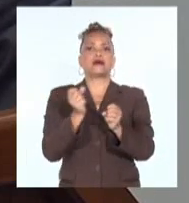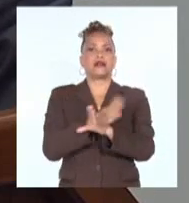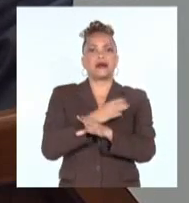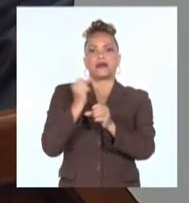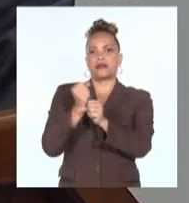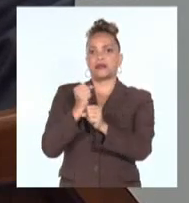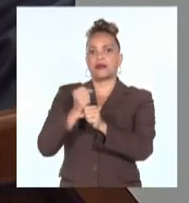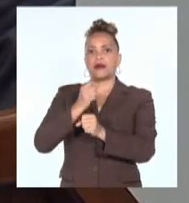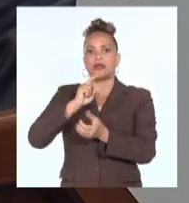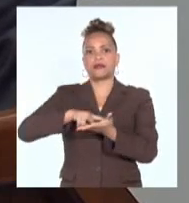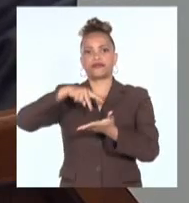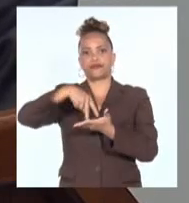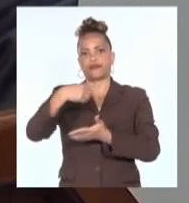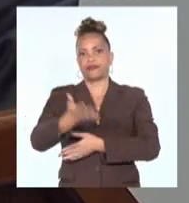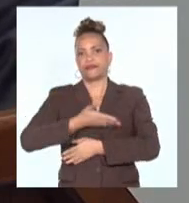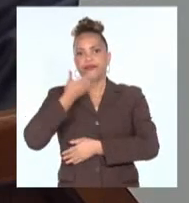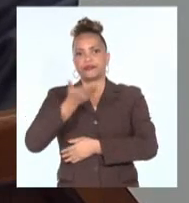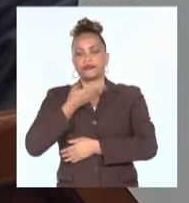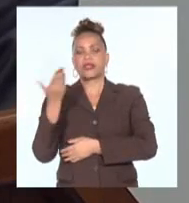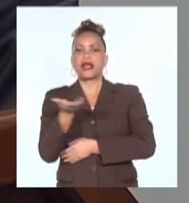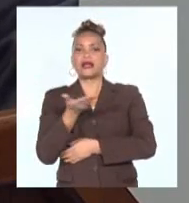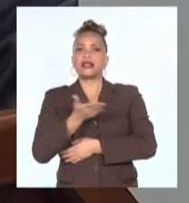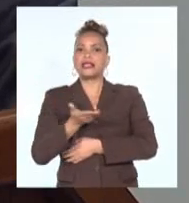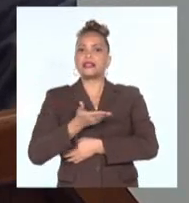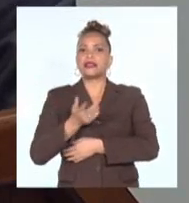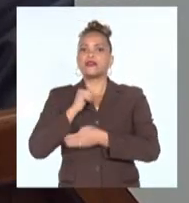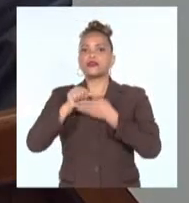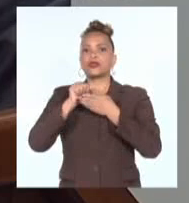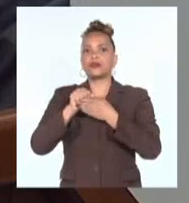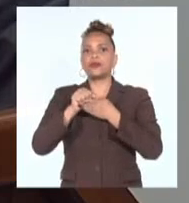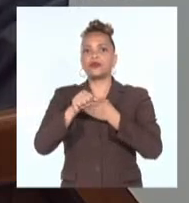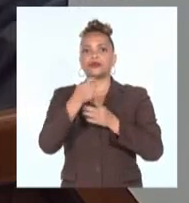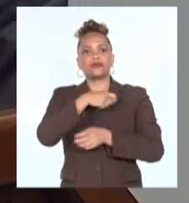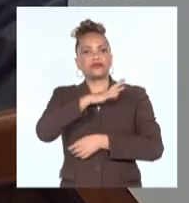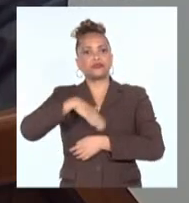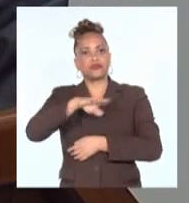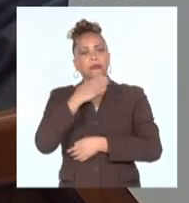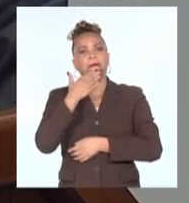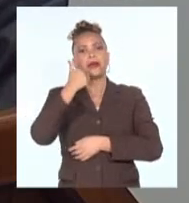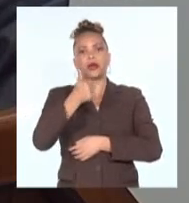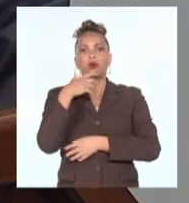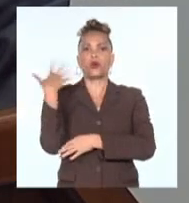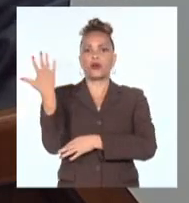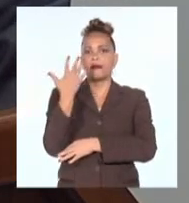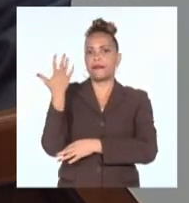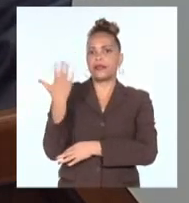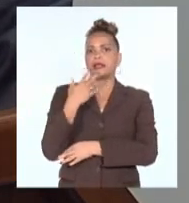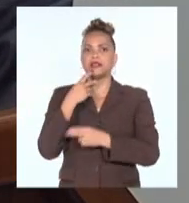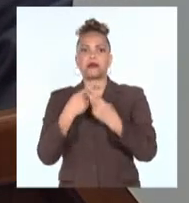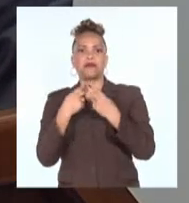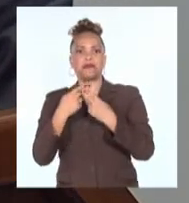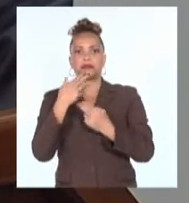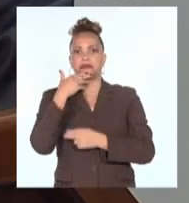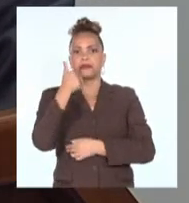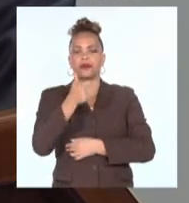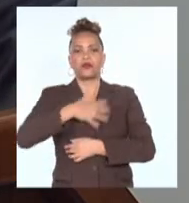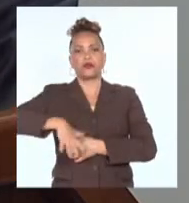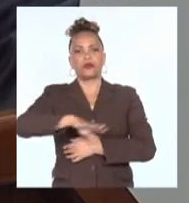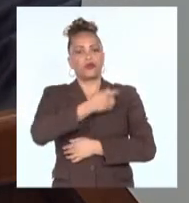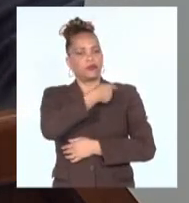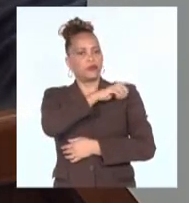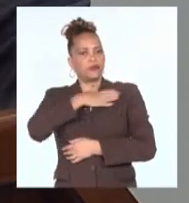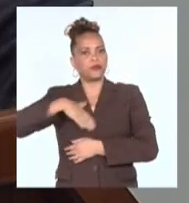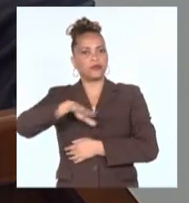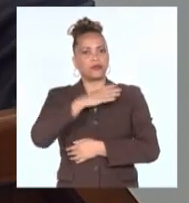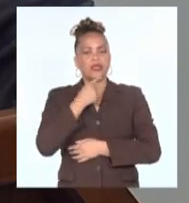cuentas, agilizando los servicios públicos y generando así un mejor ambiente de confianza entre la población. Dentro del marco